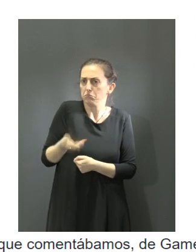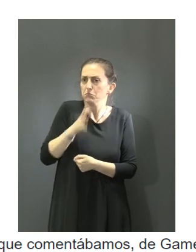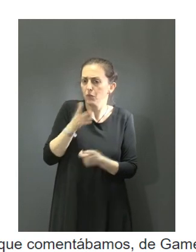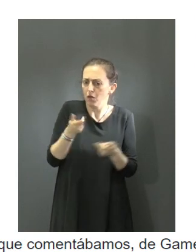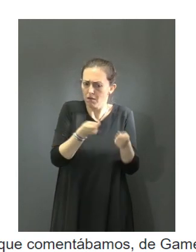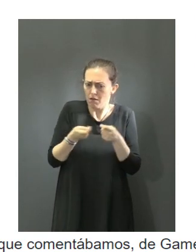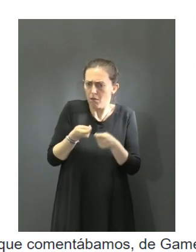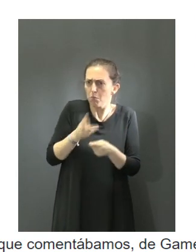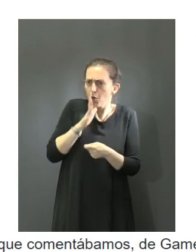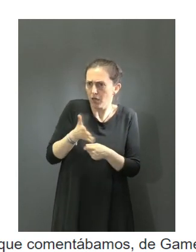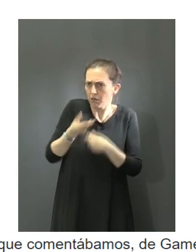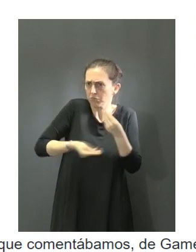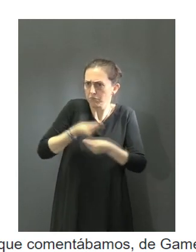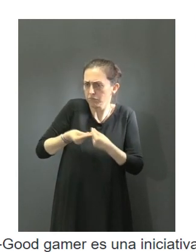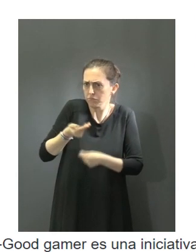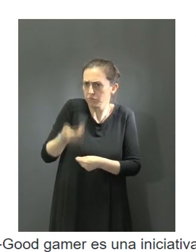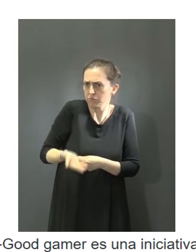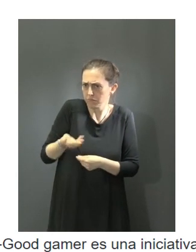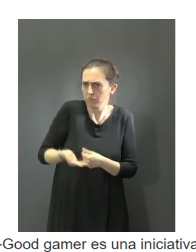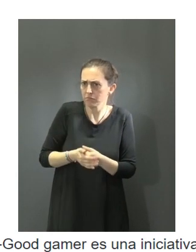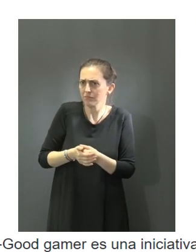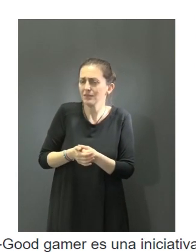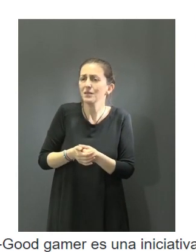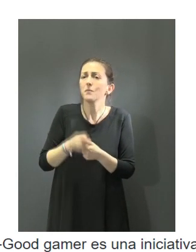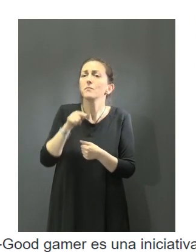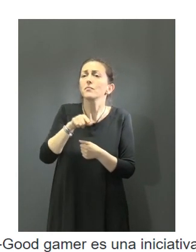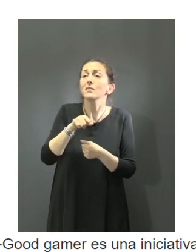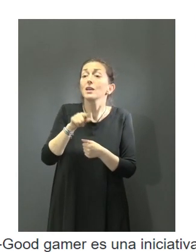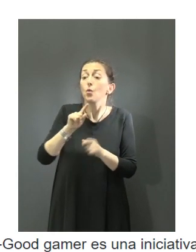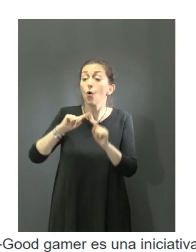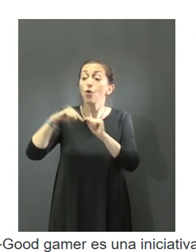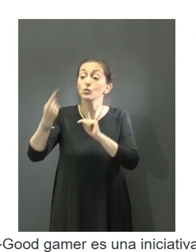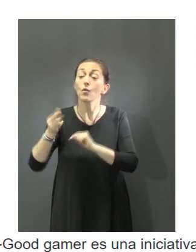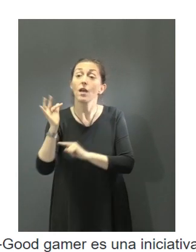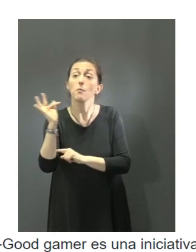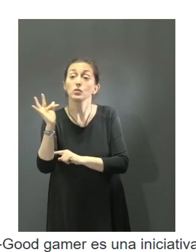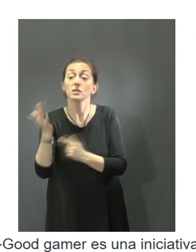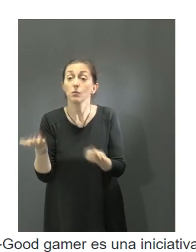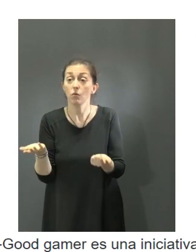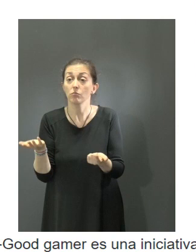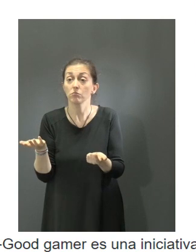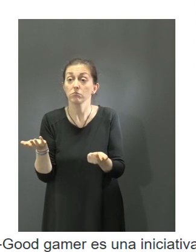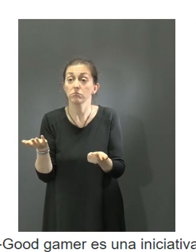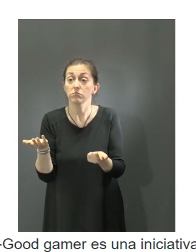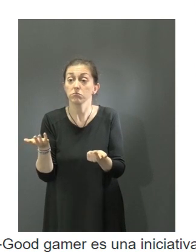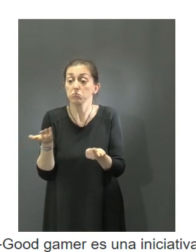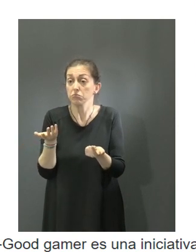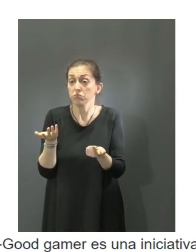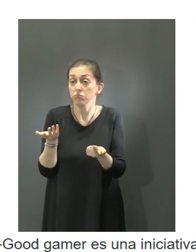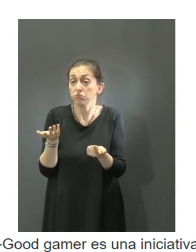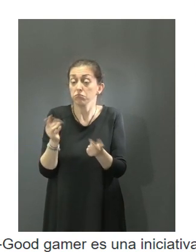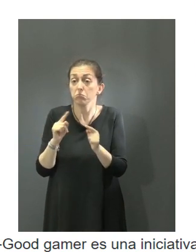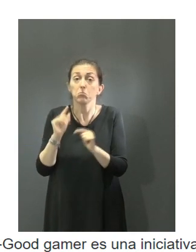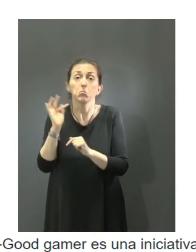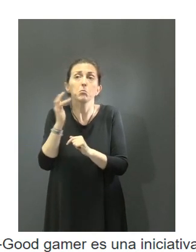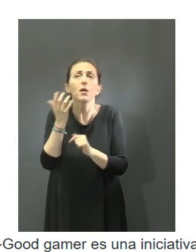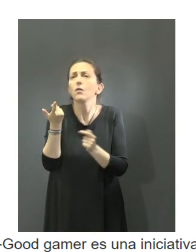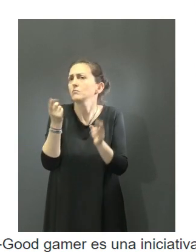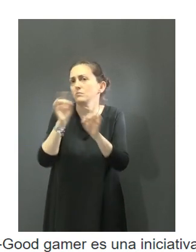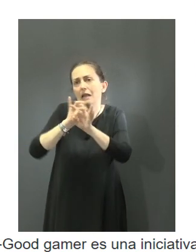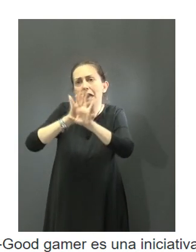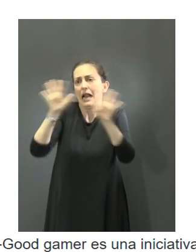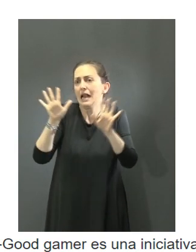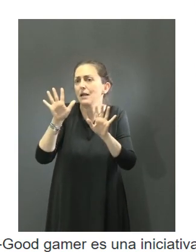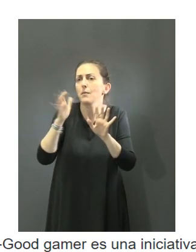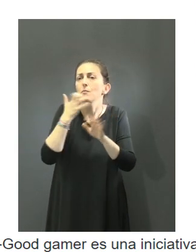hacer uso de estos. Y en cuanto a los efectos positivos que puede tener el uso de los videojuegos, el claro ejemplo,